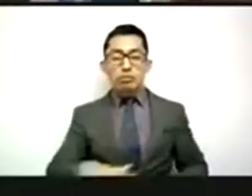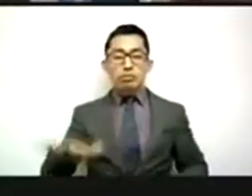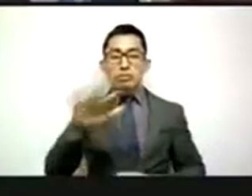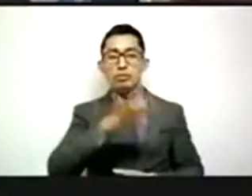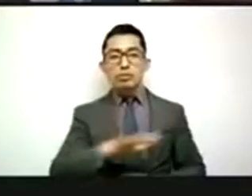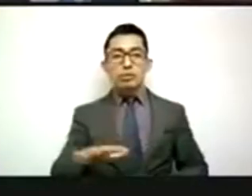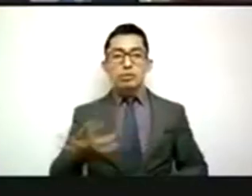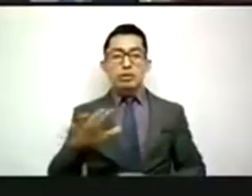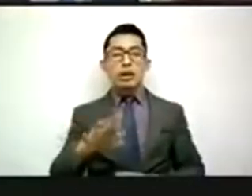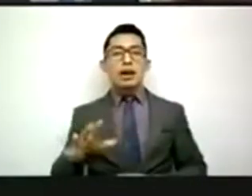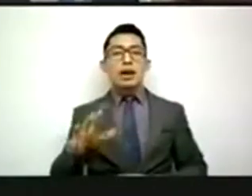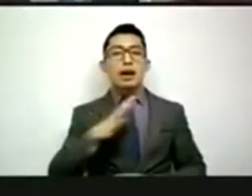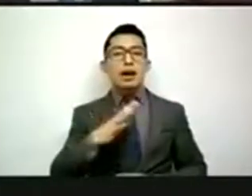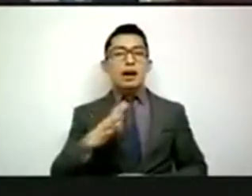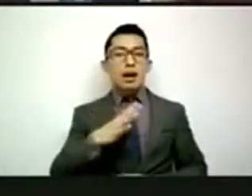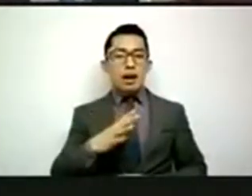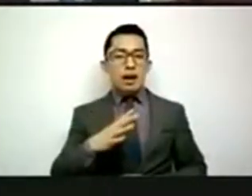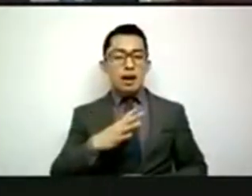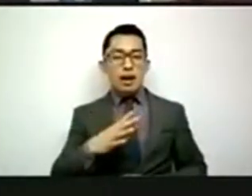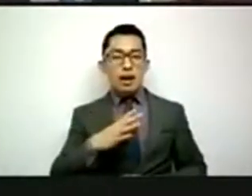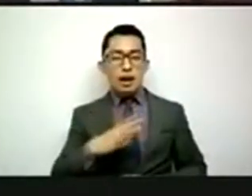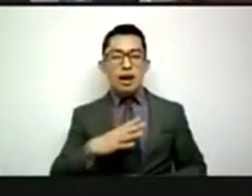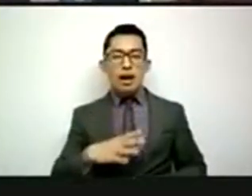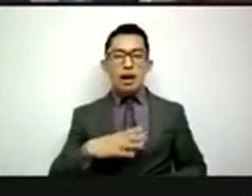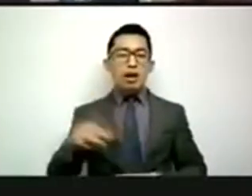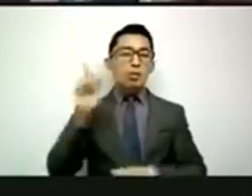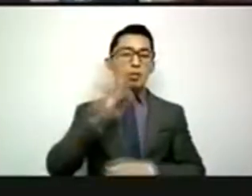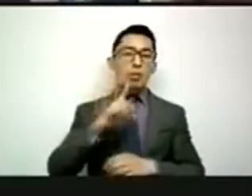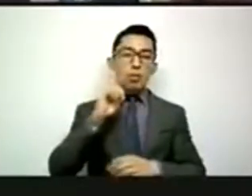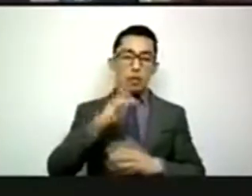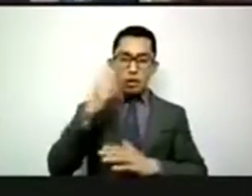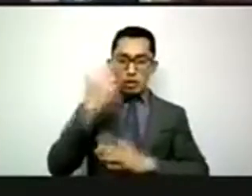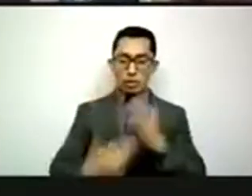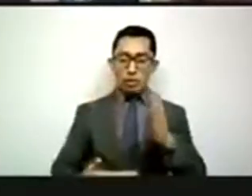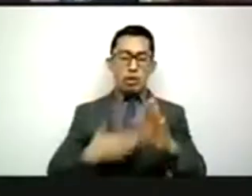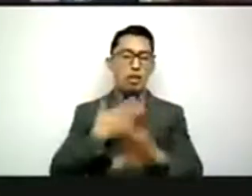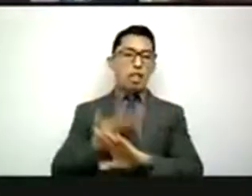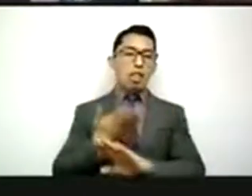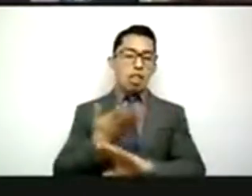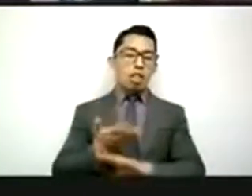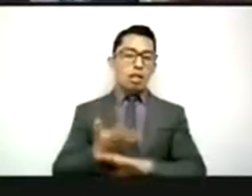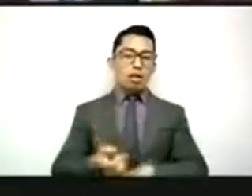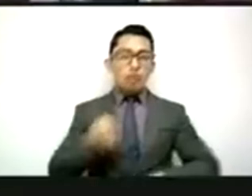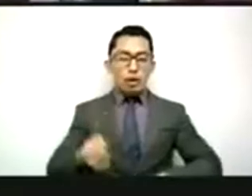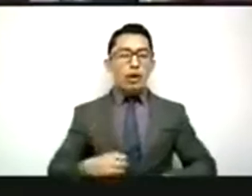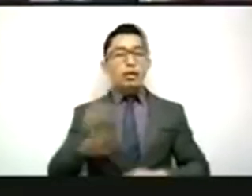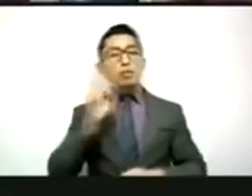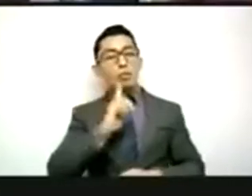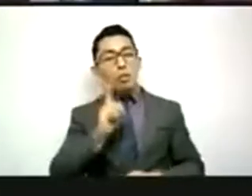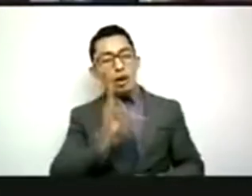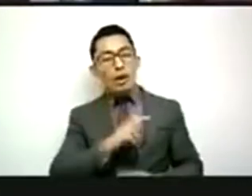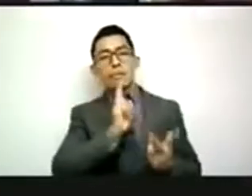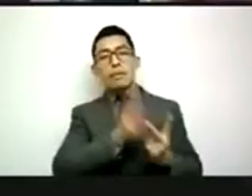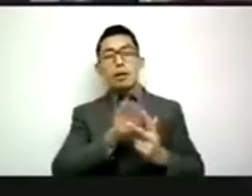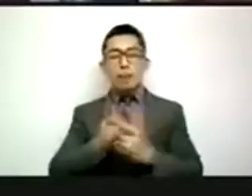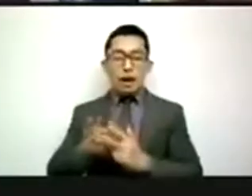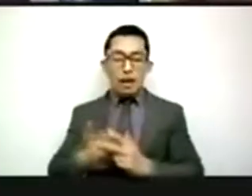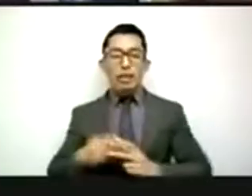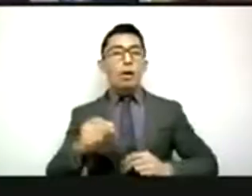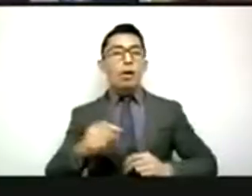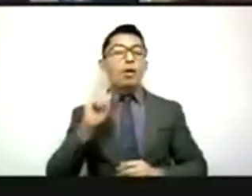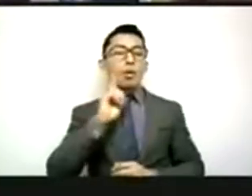niveles de violencia contra las mujeres, el nivel de feminicidio, el feminicidio trans,